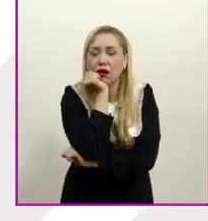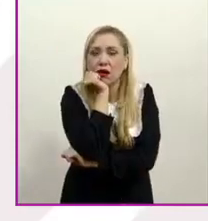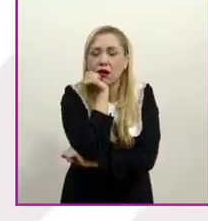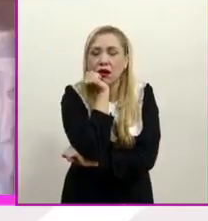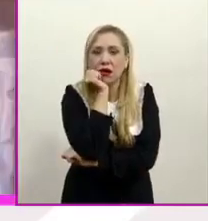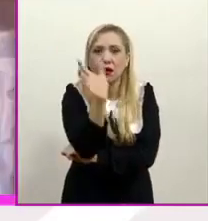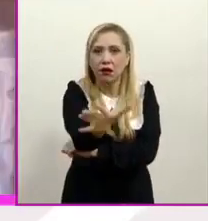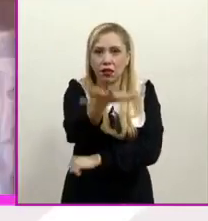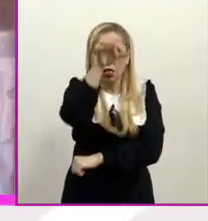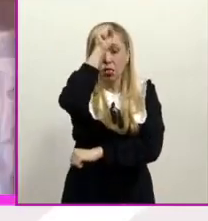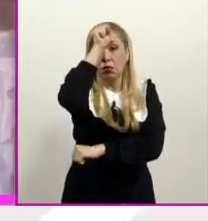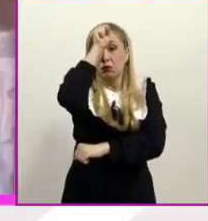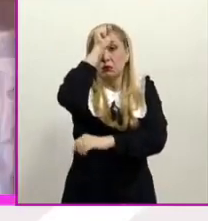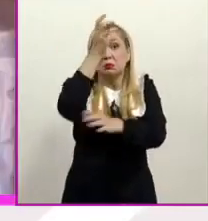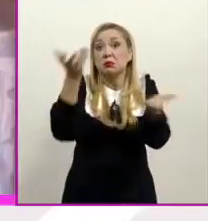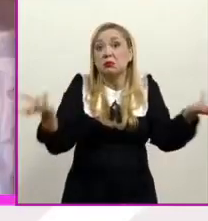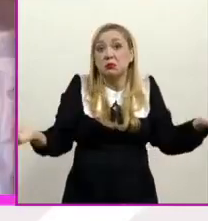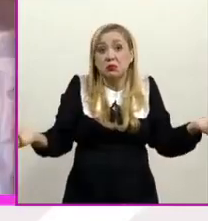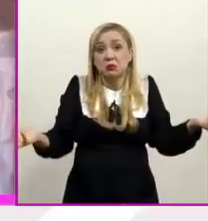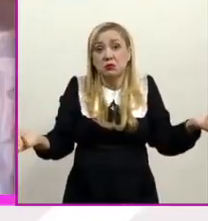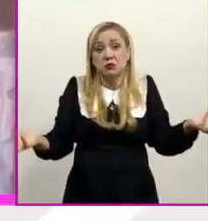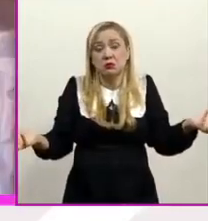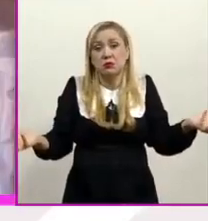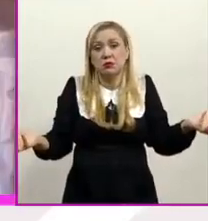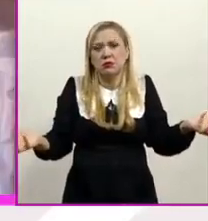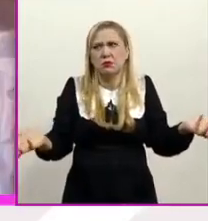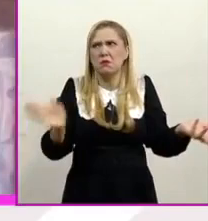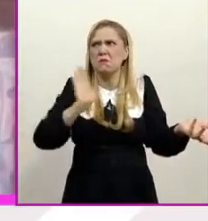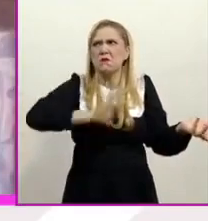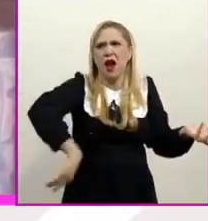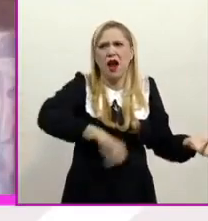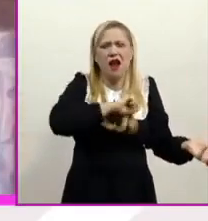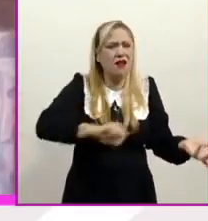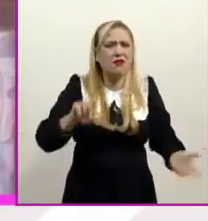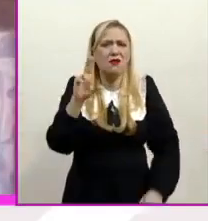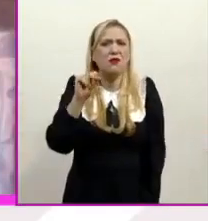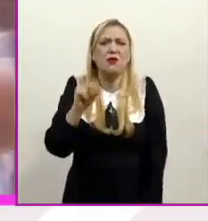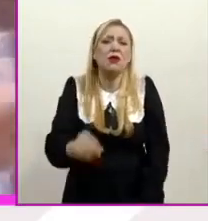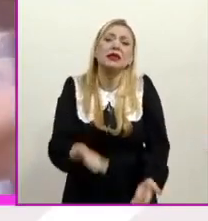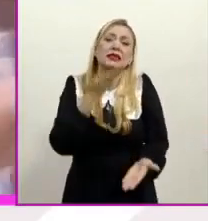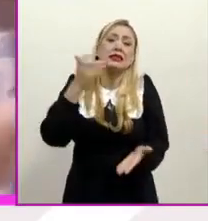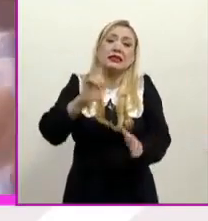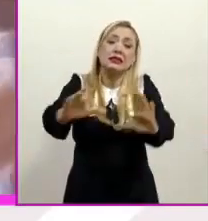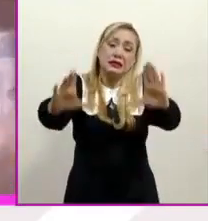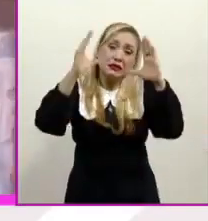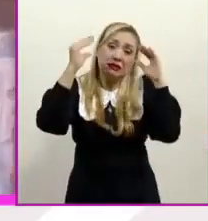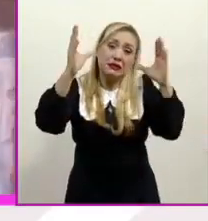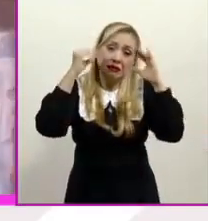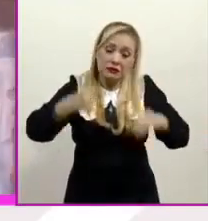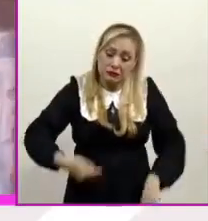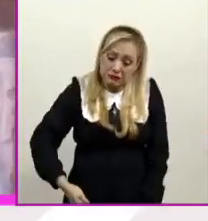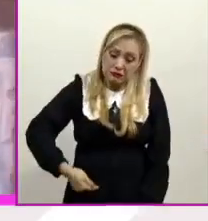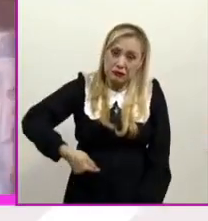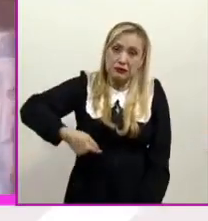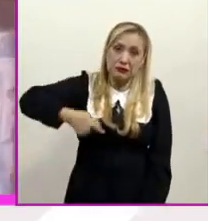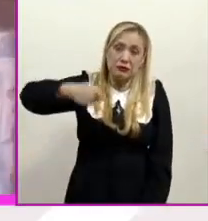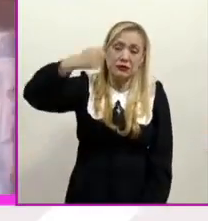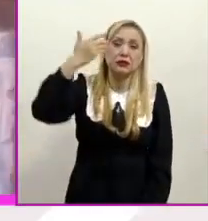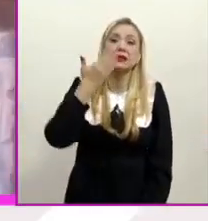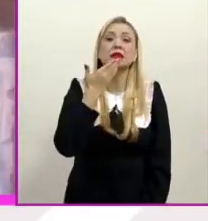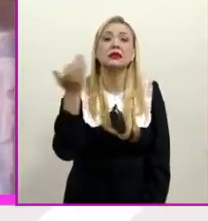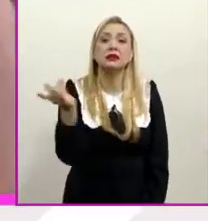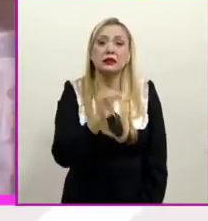inconsciente. No hay aparentemente una mala voluntad, pero el asunto es que empezamos a ver estas plataformas,